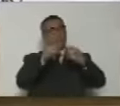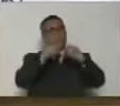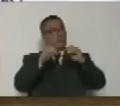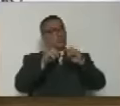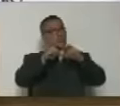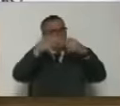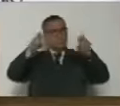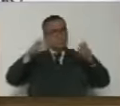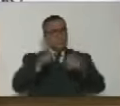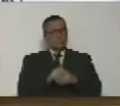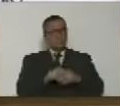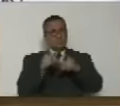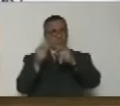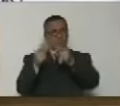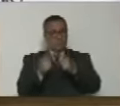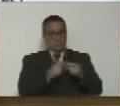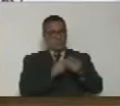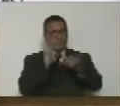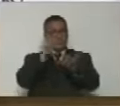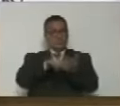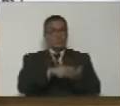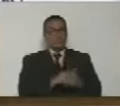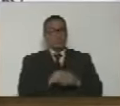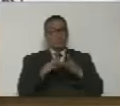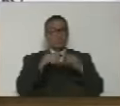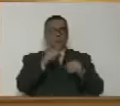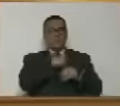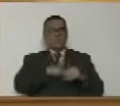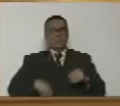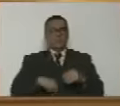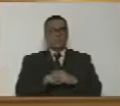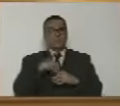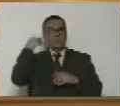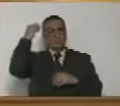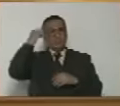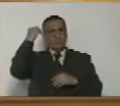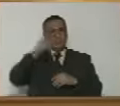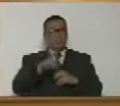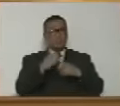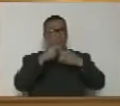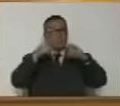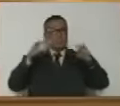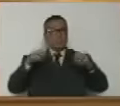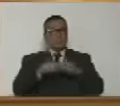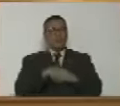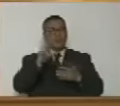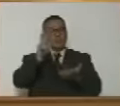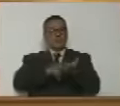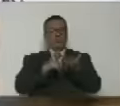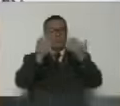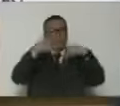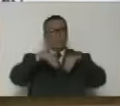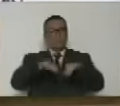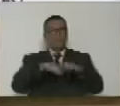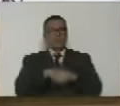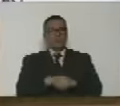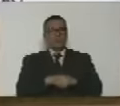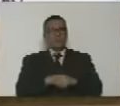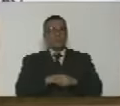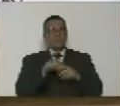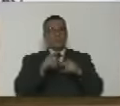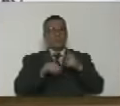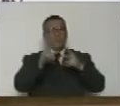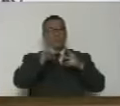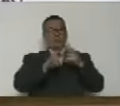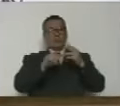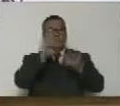términos. Epígrafe, presupuesto participativo. Es todo, presidente. En consideración, el epígrafe. Queda aprobado. Siguiente.